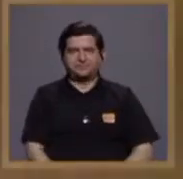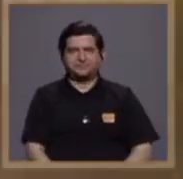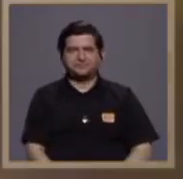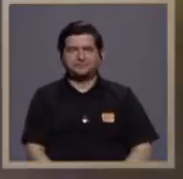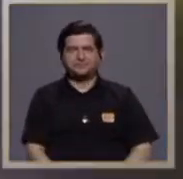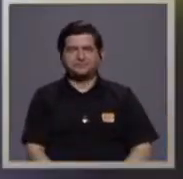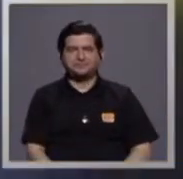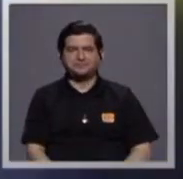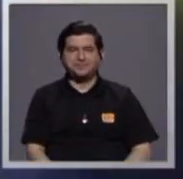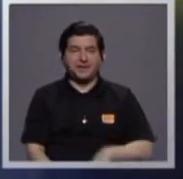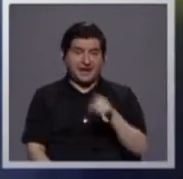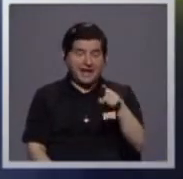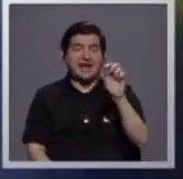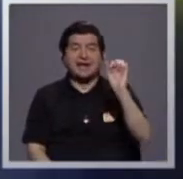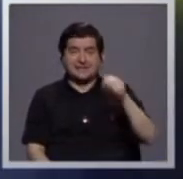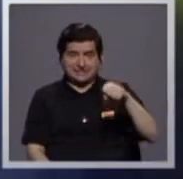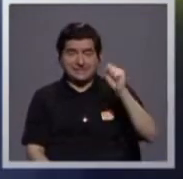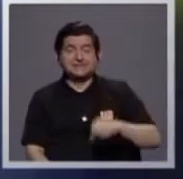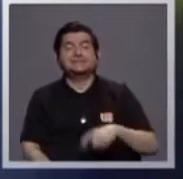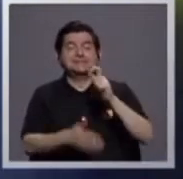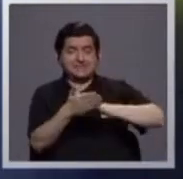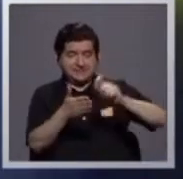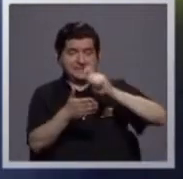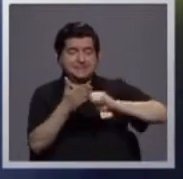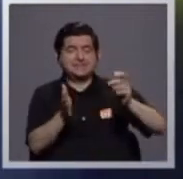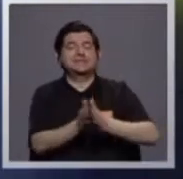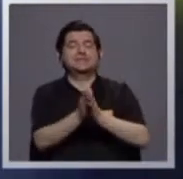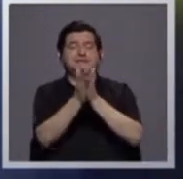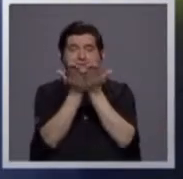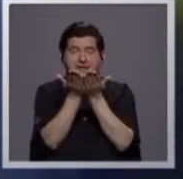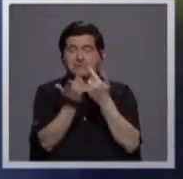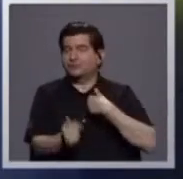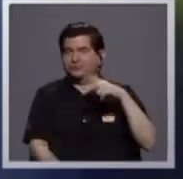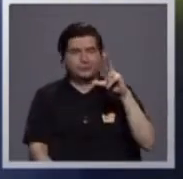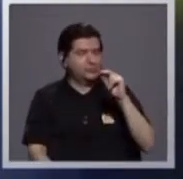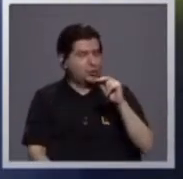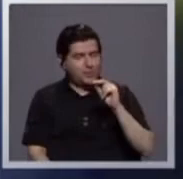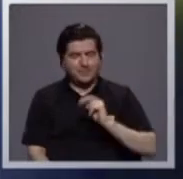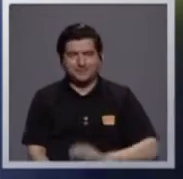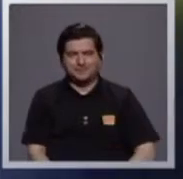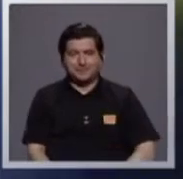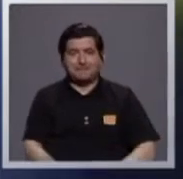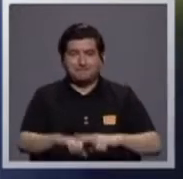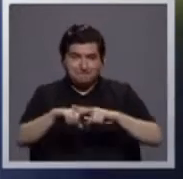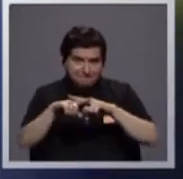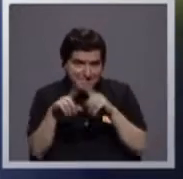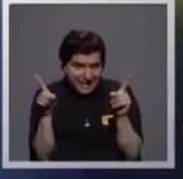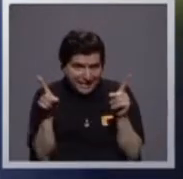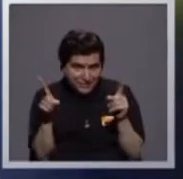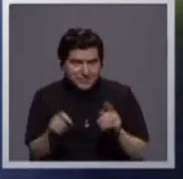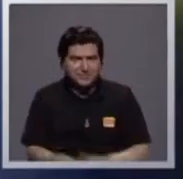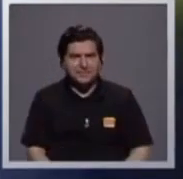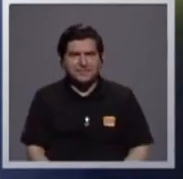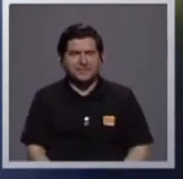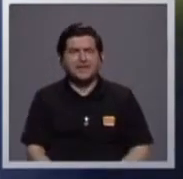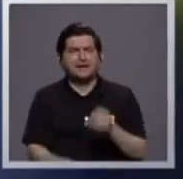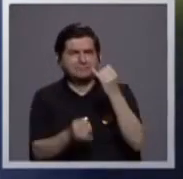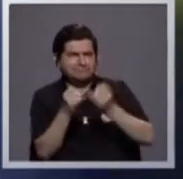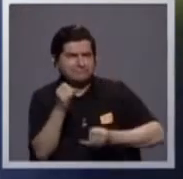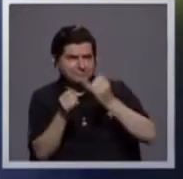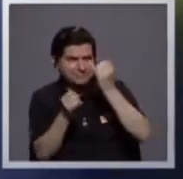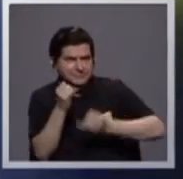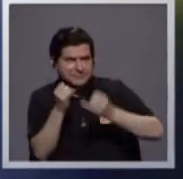porque él sí escribe libros y yo no. Pero acaba de